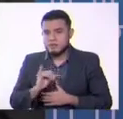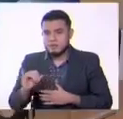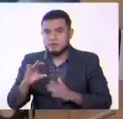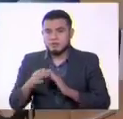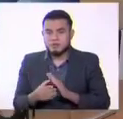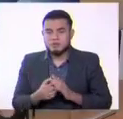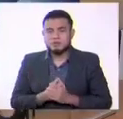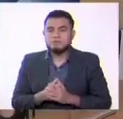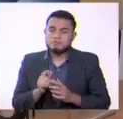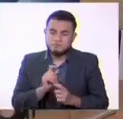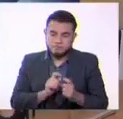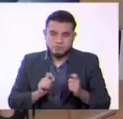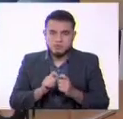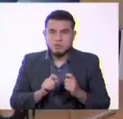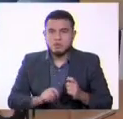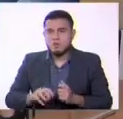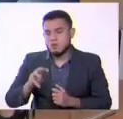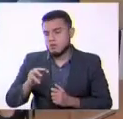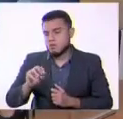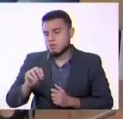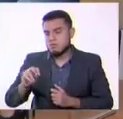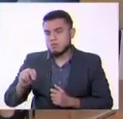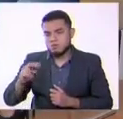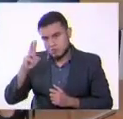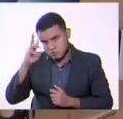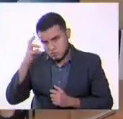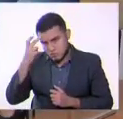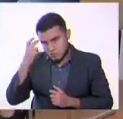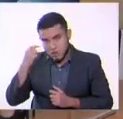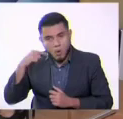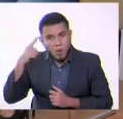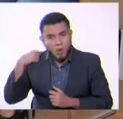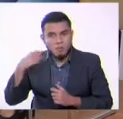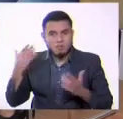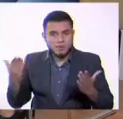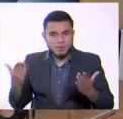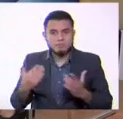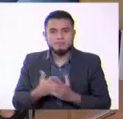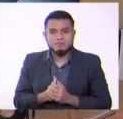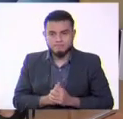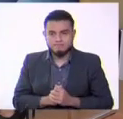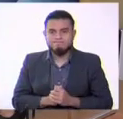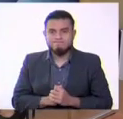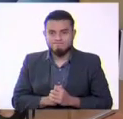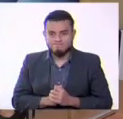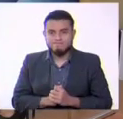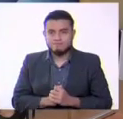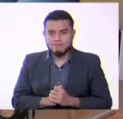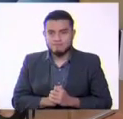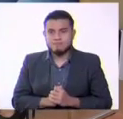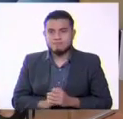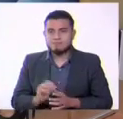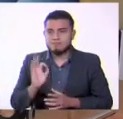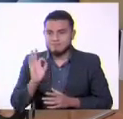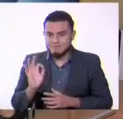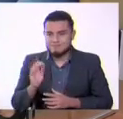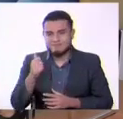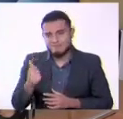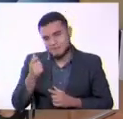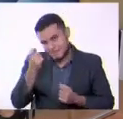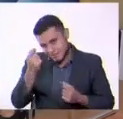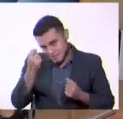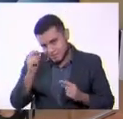Y justamente Hmong significa hombre como tal. Ok, Candy. Bueno, entendiendo